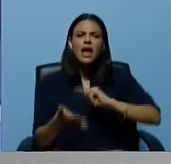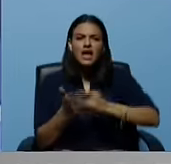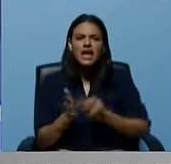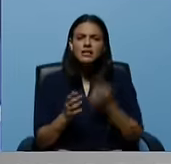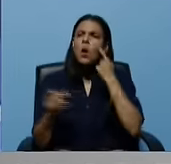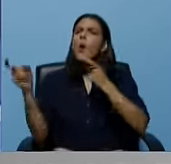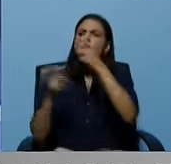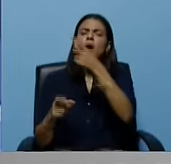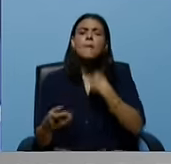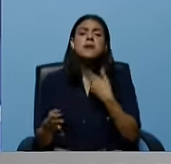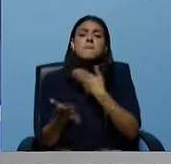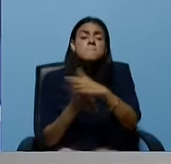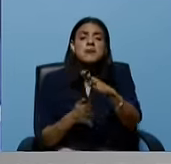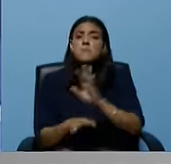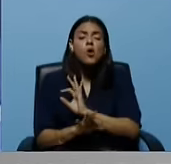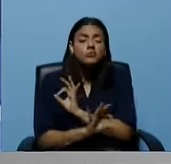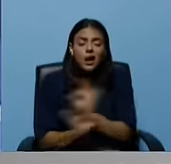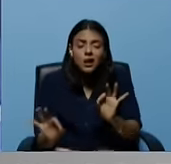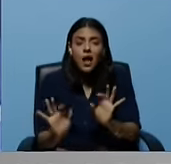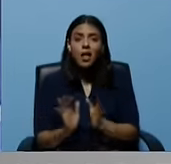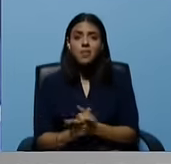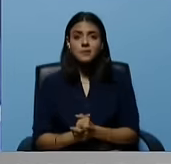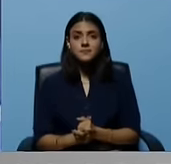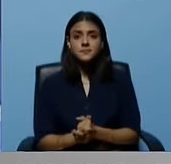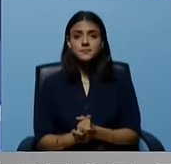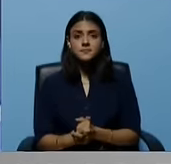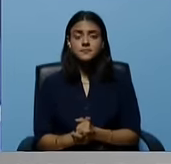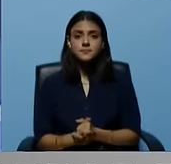senadores de la ultraderecha española.